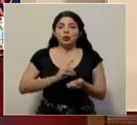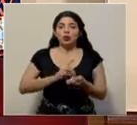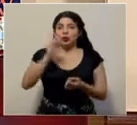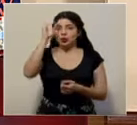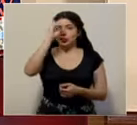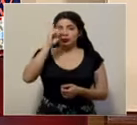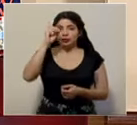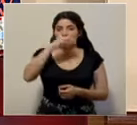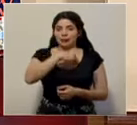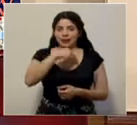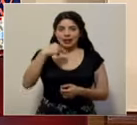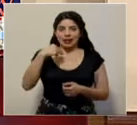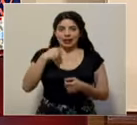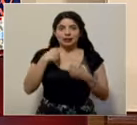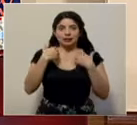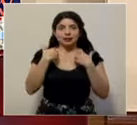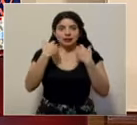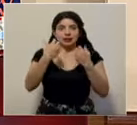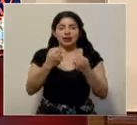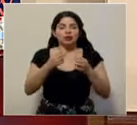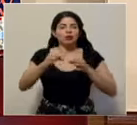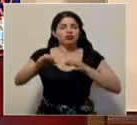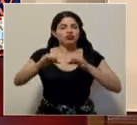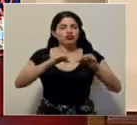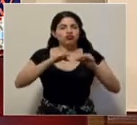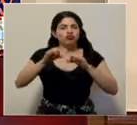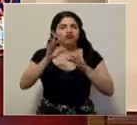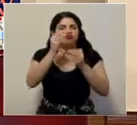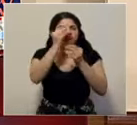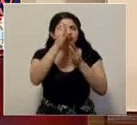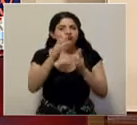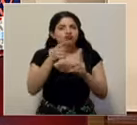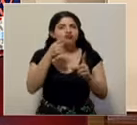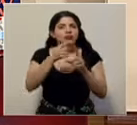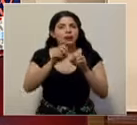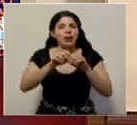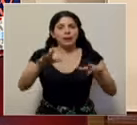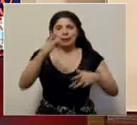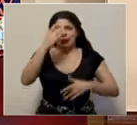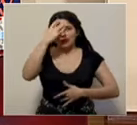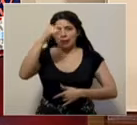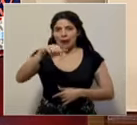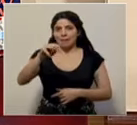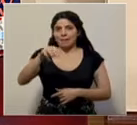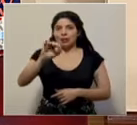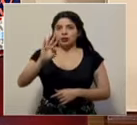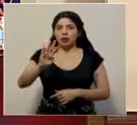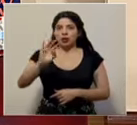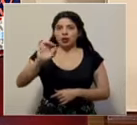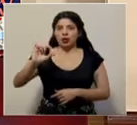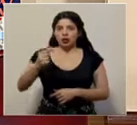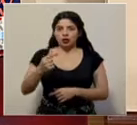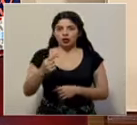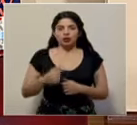Salas, el ministro de Salud, detalla el reporte epidemiológico de este martes 4 de agosto.